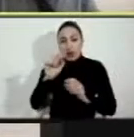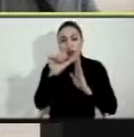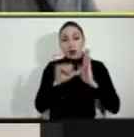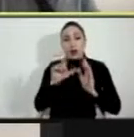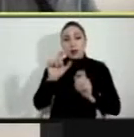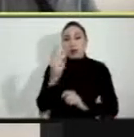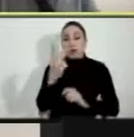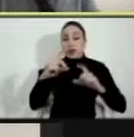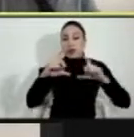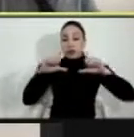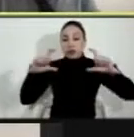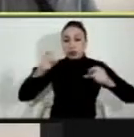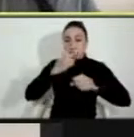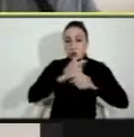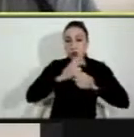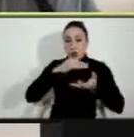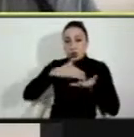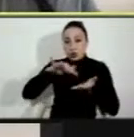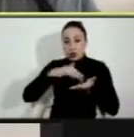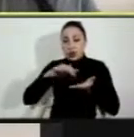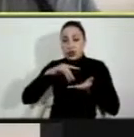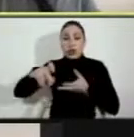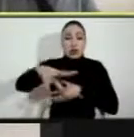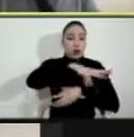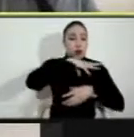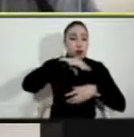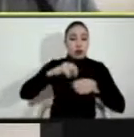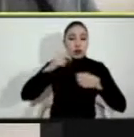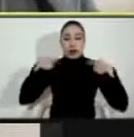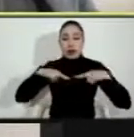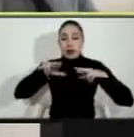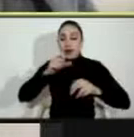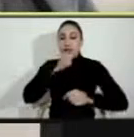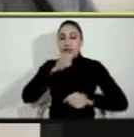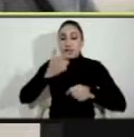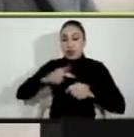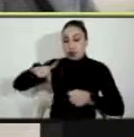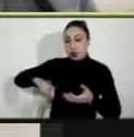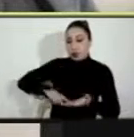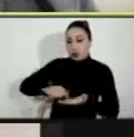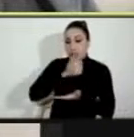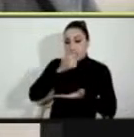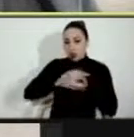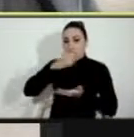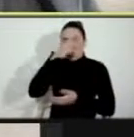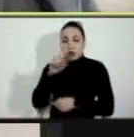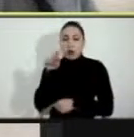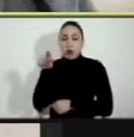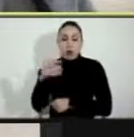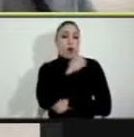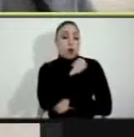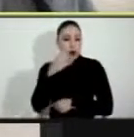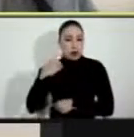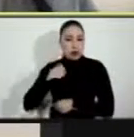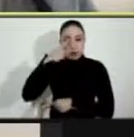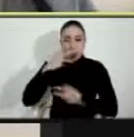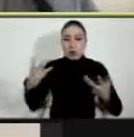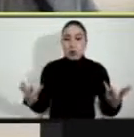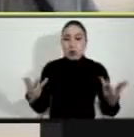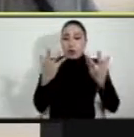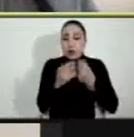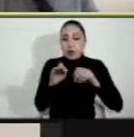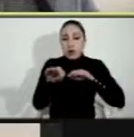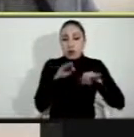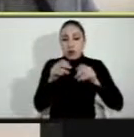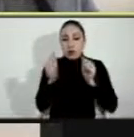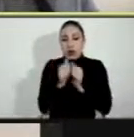autoridades de la Ciudad de México, en el ámbito de su competencia, están obligadas a colaborar de forma eficaz con la Comisión de